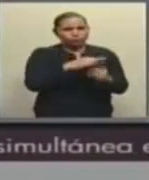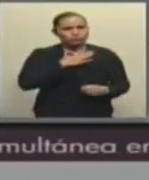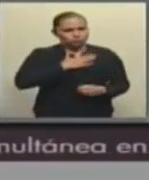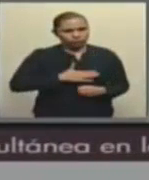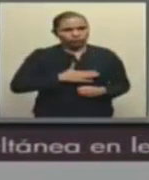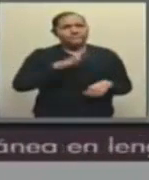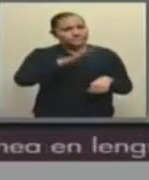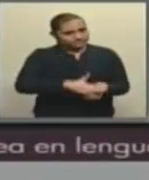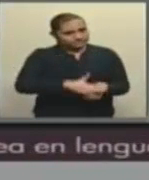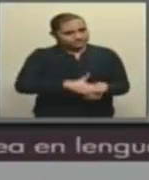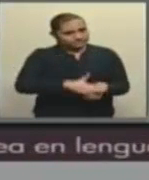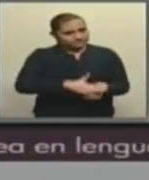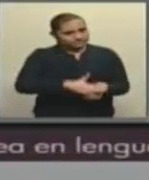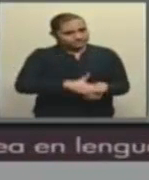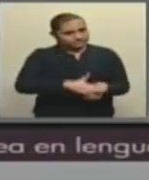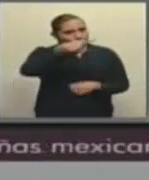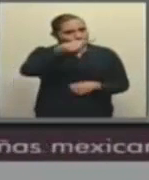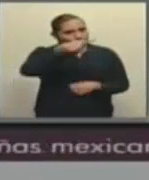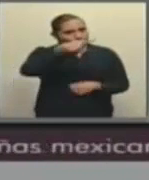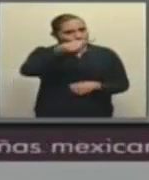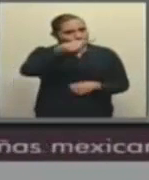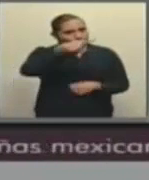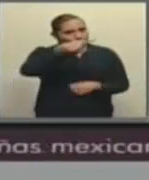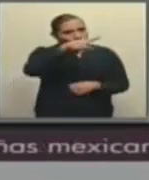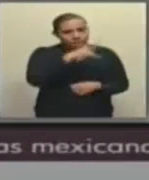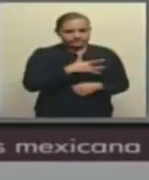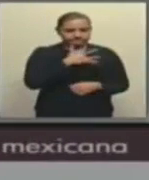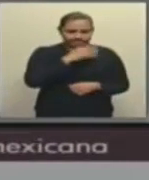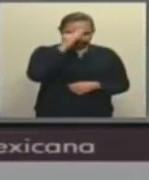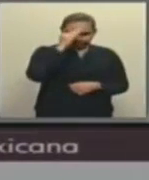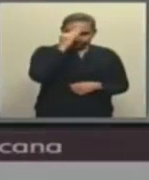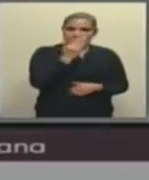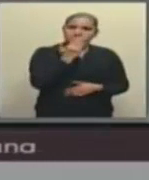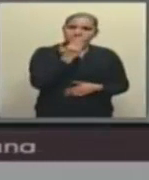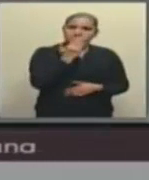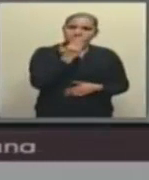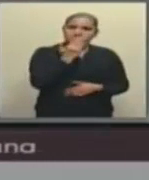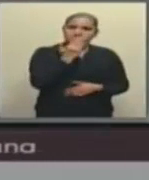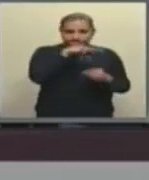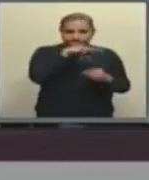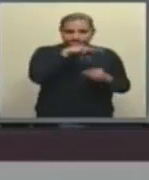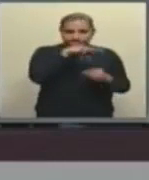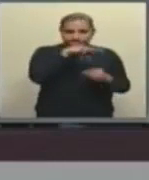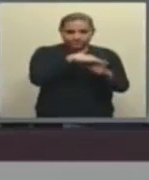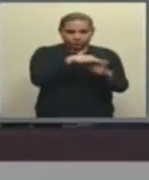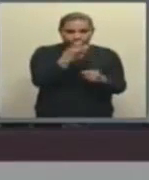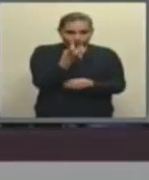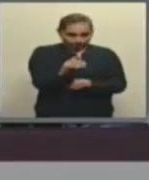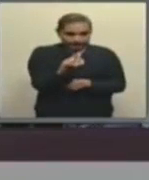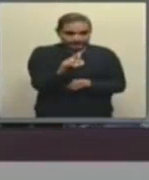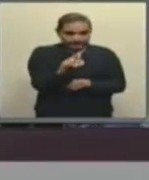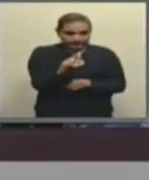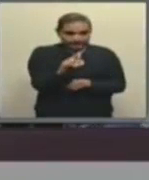Por lo cual pido a su consideración votar a favor de esta reserva